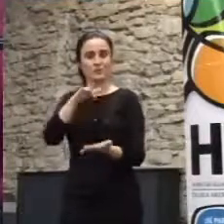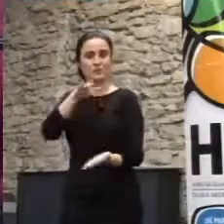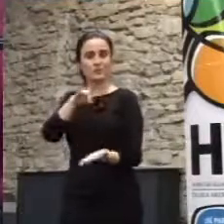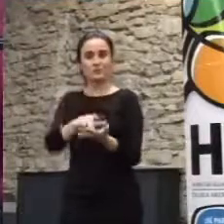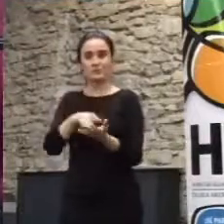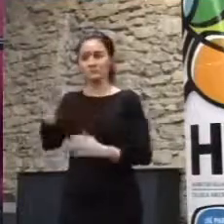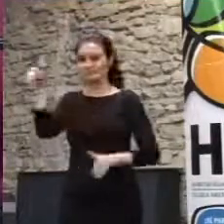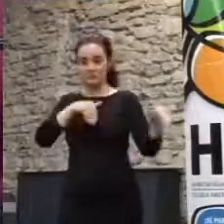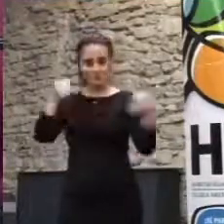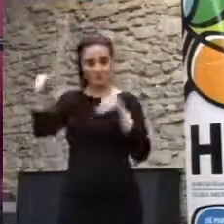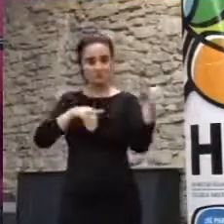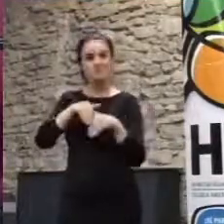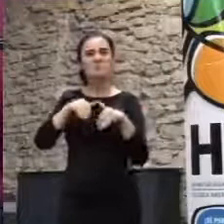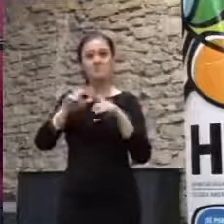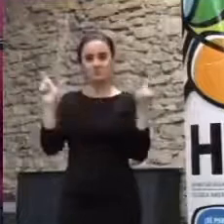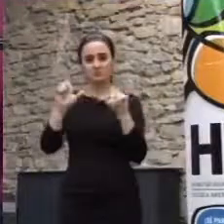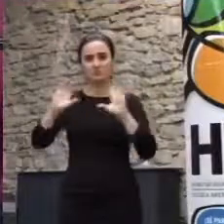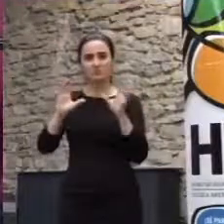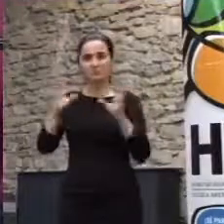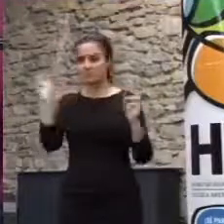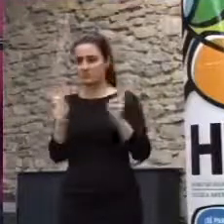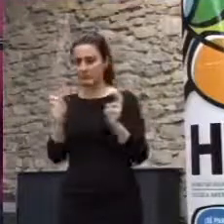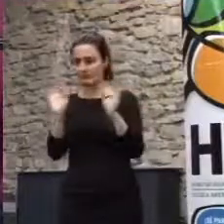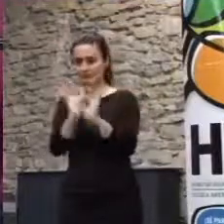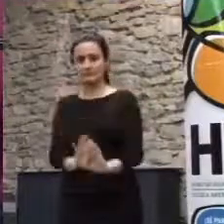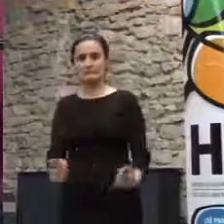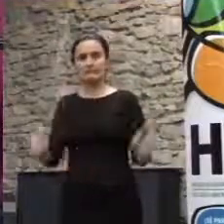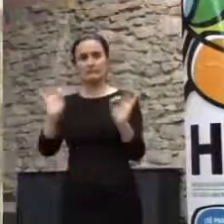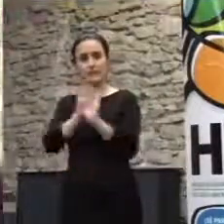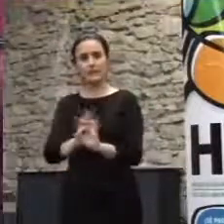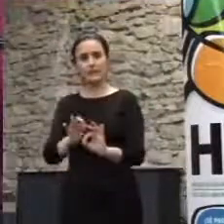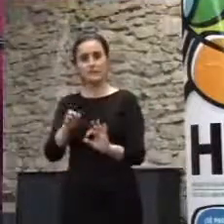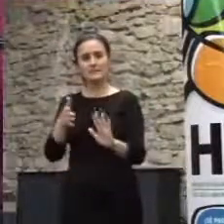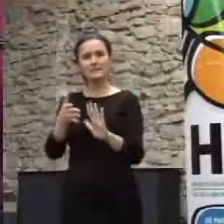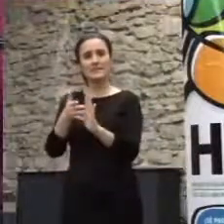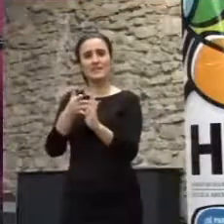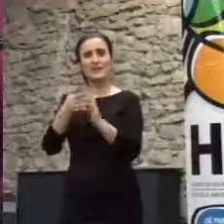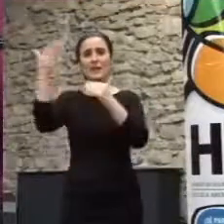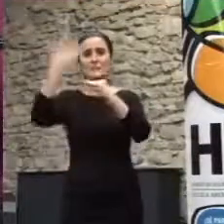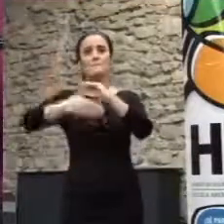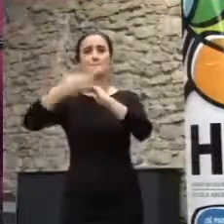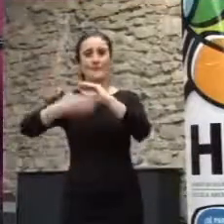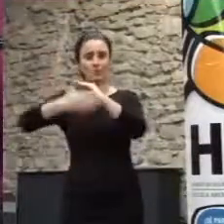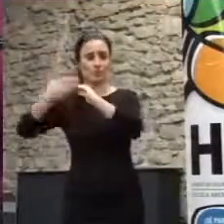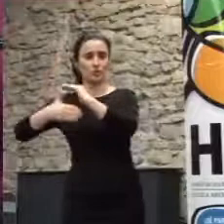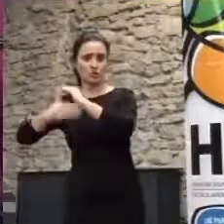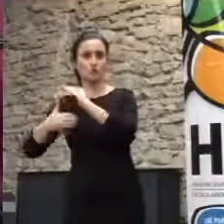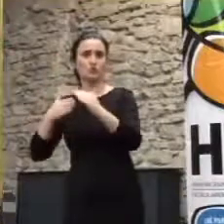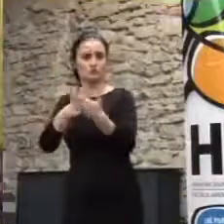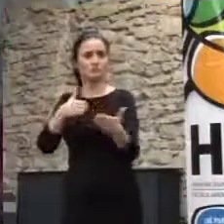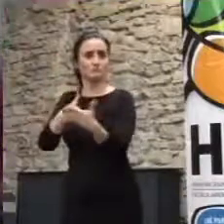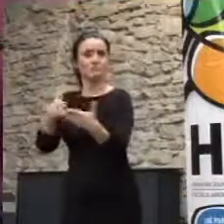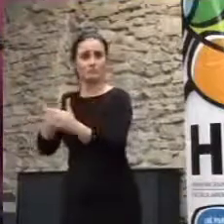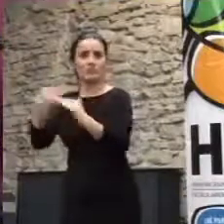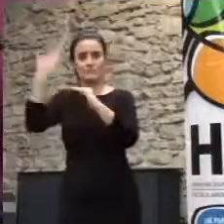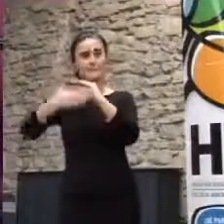va ni un medio informativo. Eso es poner vetos, se nos ponen vetos y se nos han puesto vetos. Se